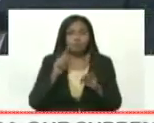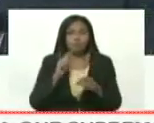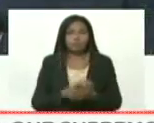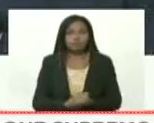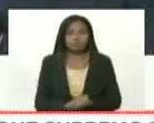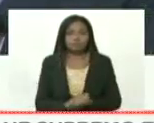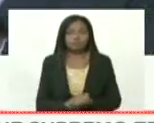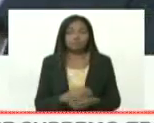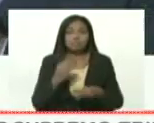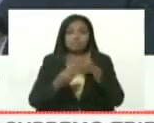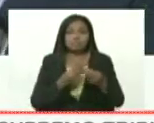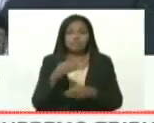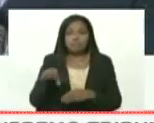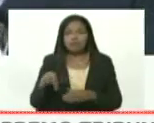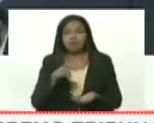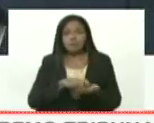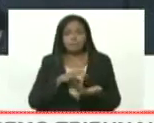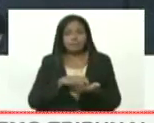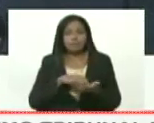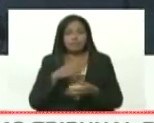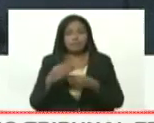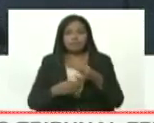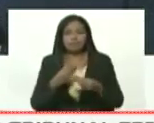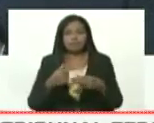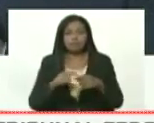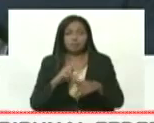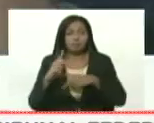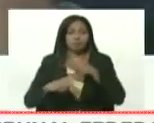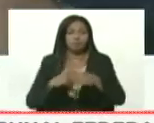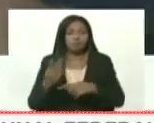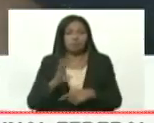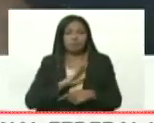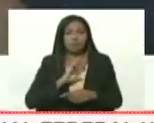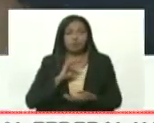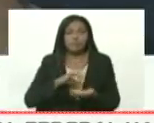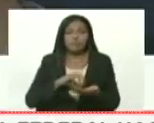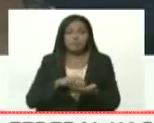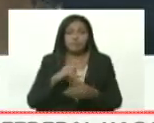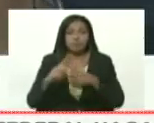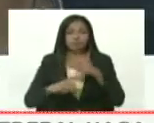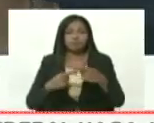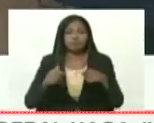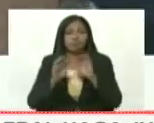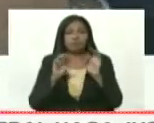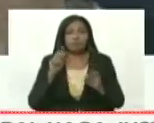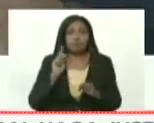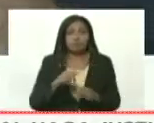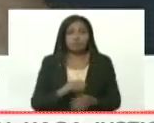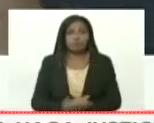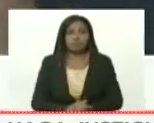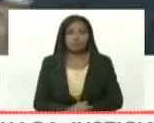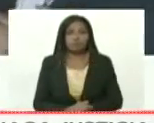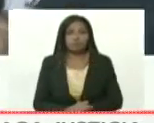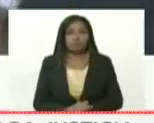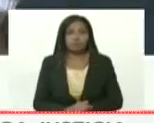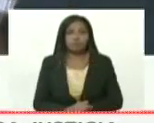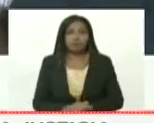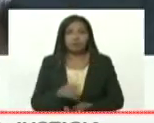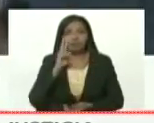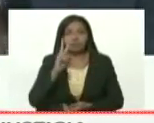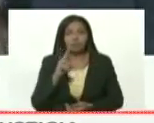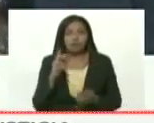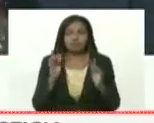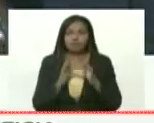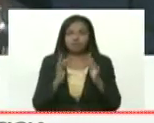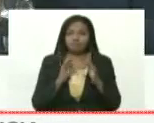máquinas hechas en el estado Miranda, creadas por productores mirandinos, producidas en el estado Miranda. Entonces ahí ve cómo vamos